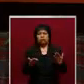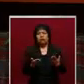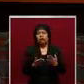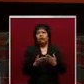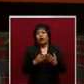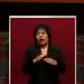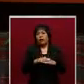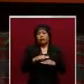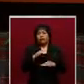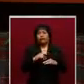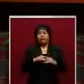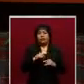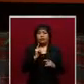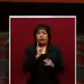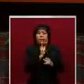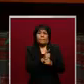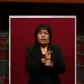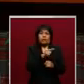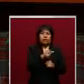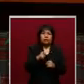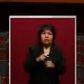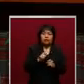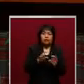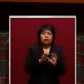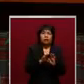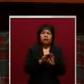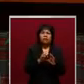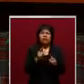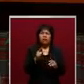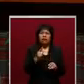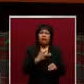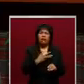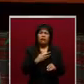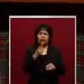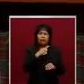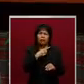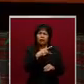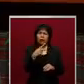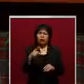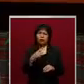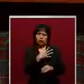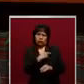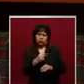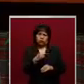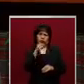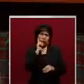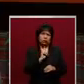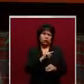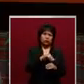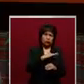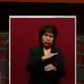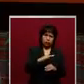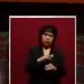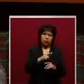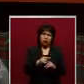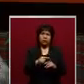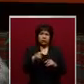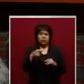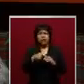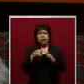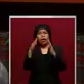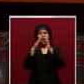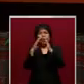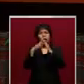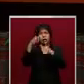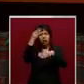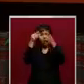relevante. Identificar las condiciones con las que cuentan las familias para sus hijos e hijas que puedan dedicar tiempo a aprender en casa. Un